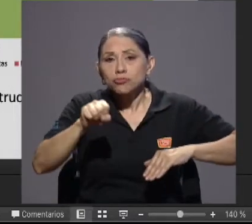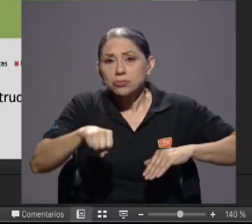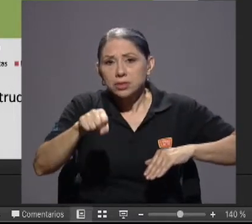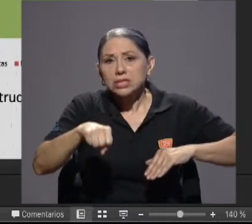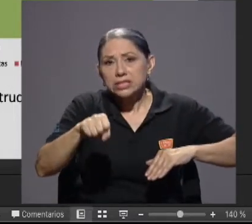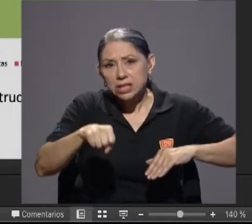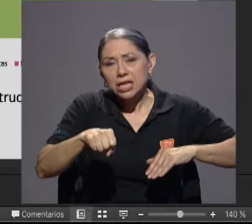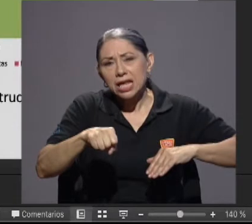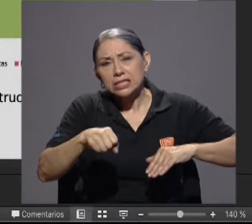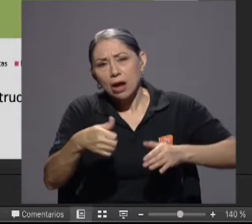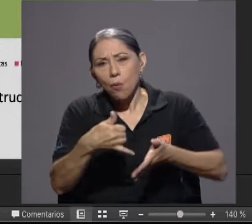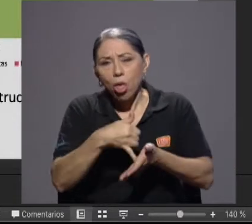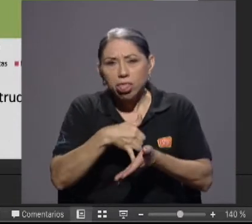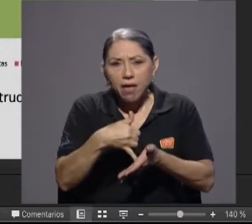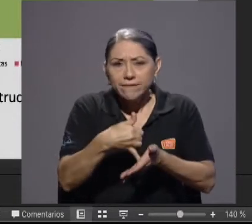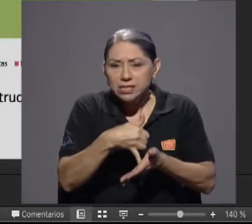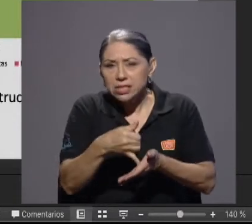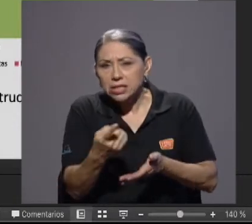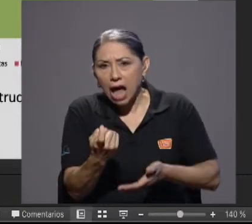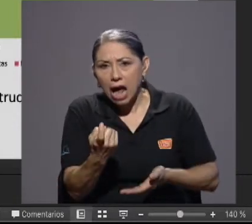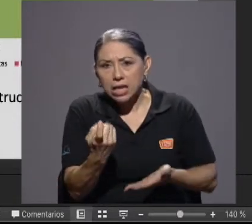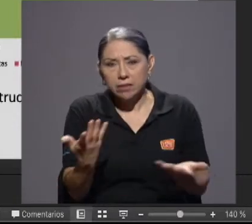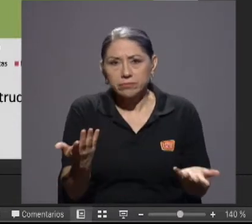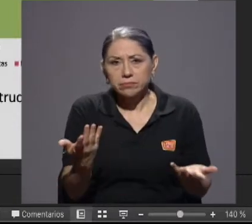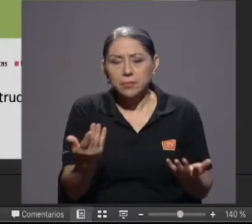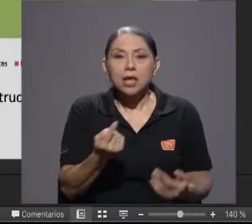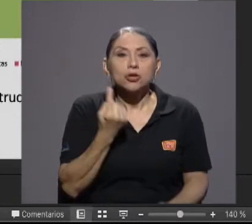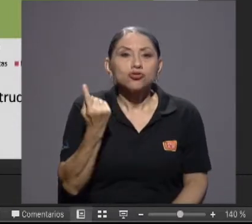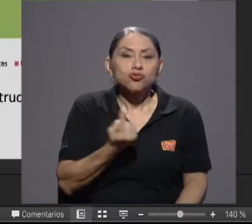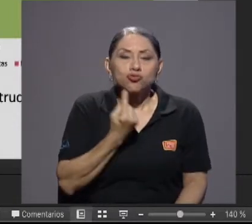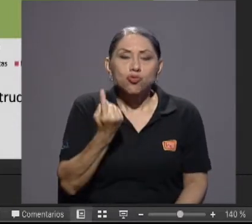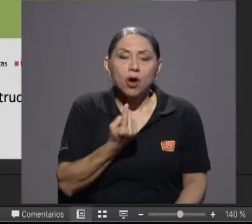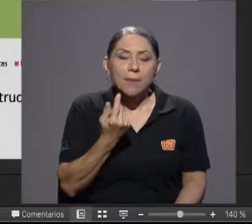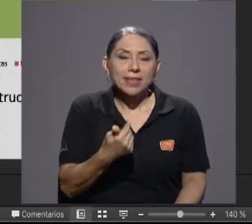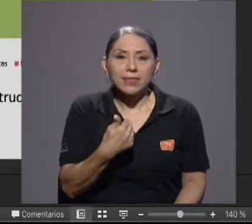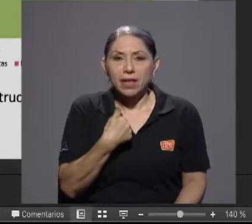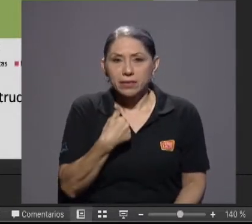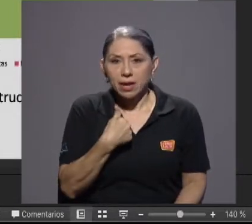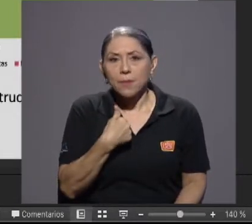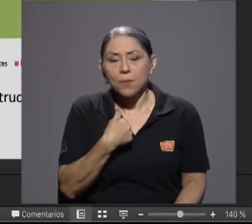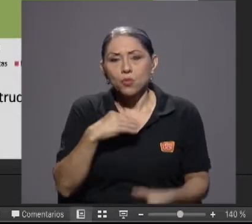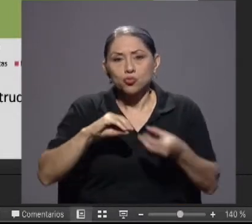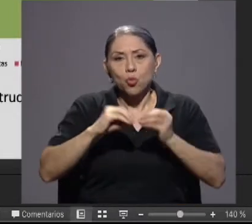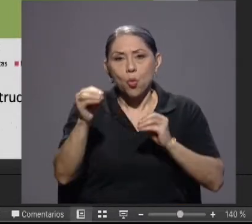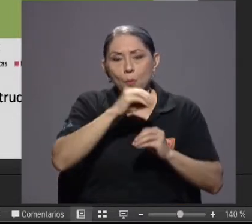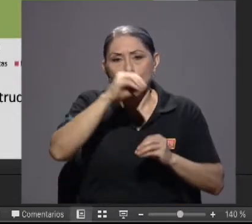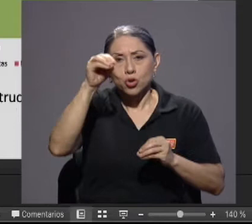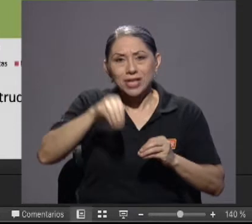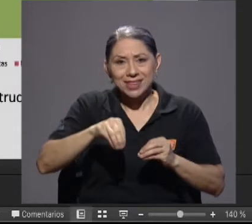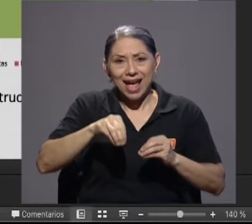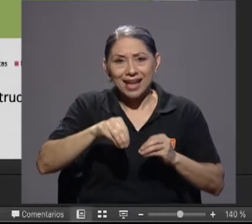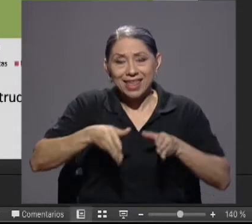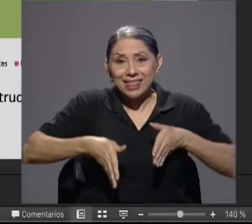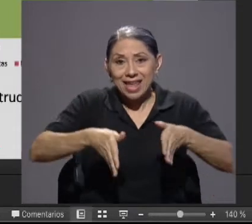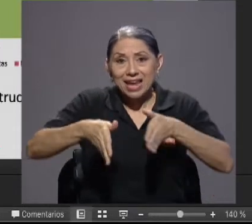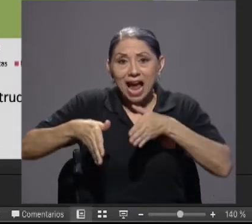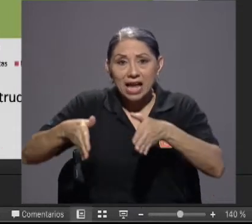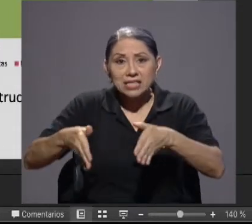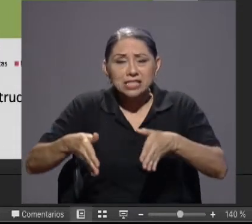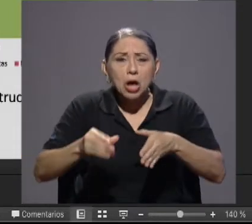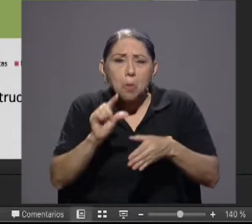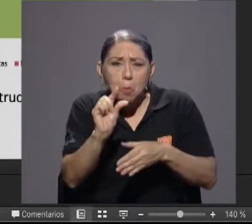poco deficitaria, teniendo solamente un porcentaje de la red vial en muy buenas